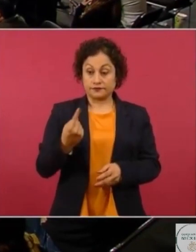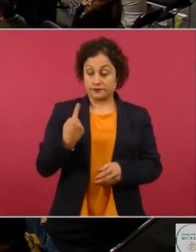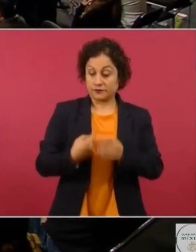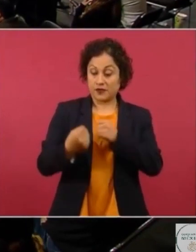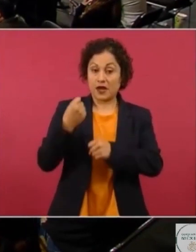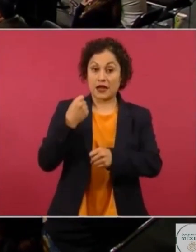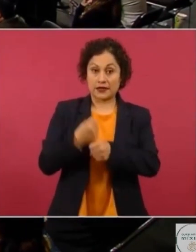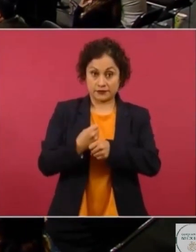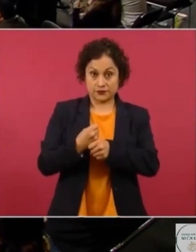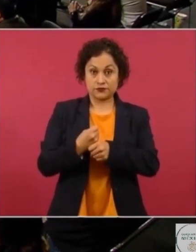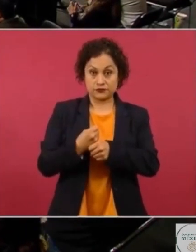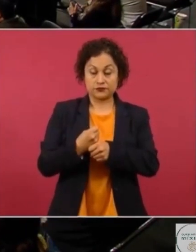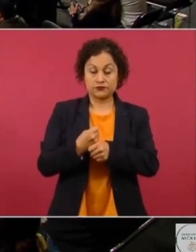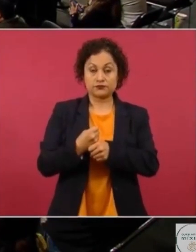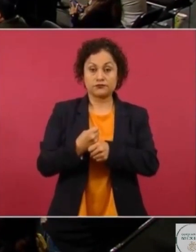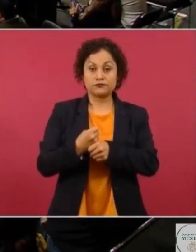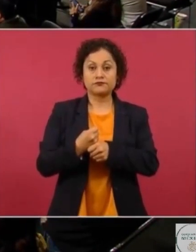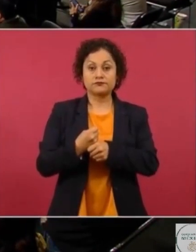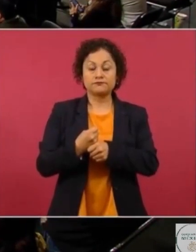por